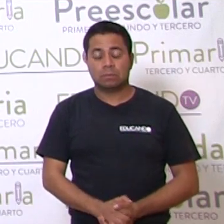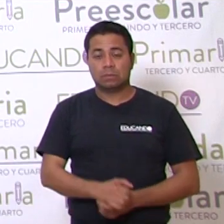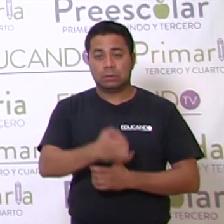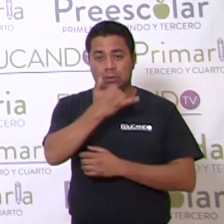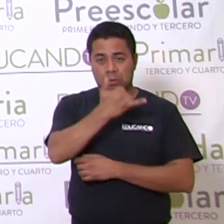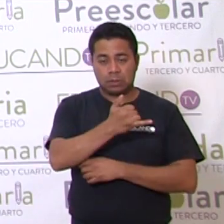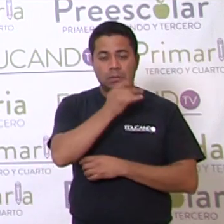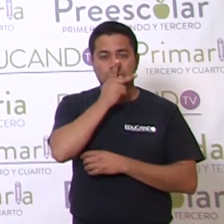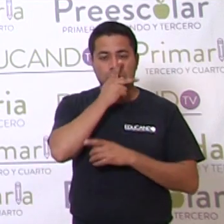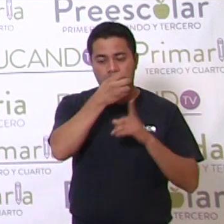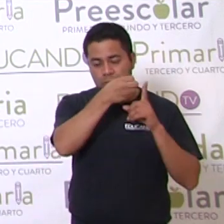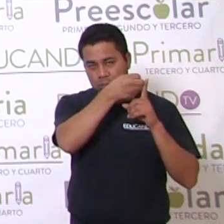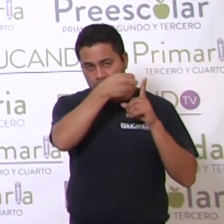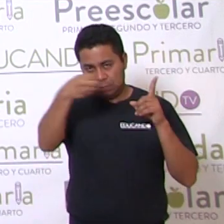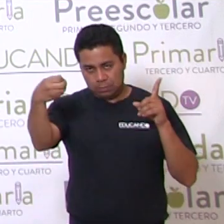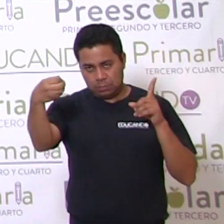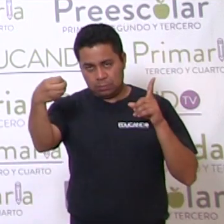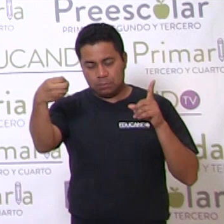frases